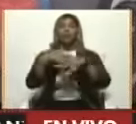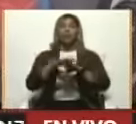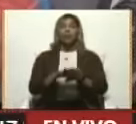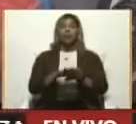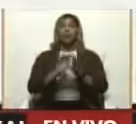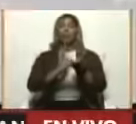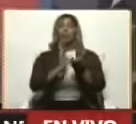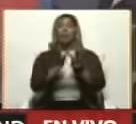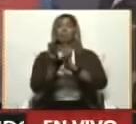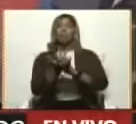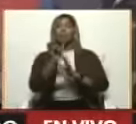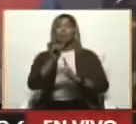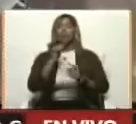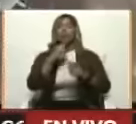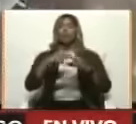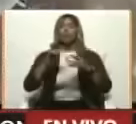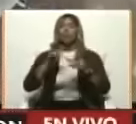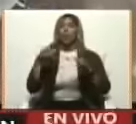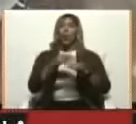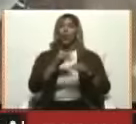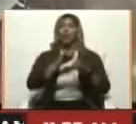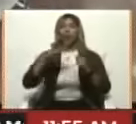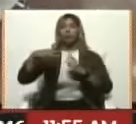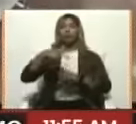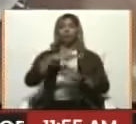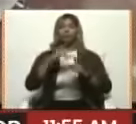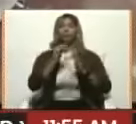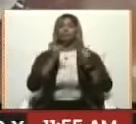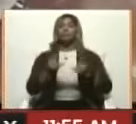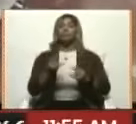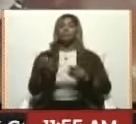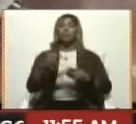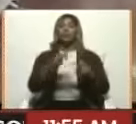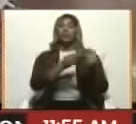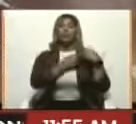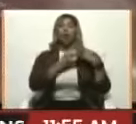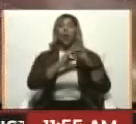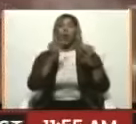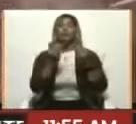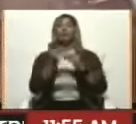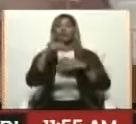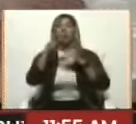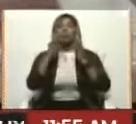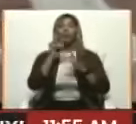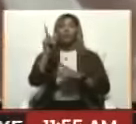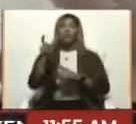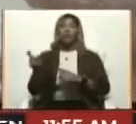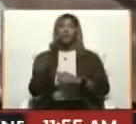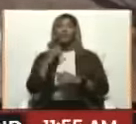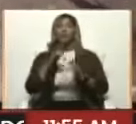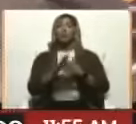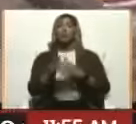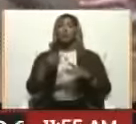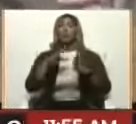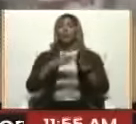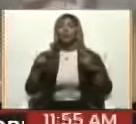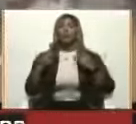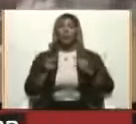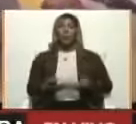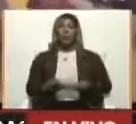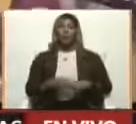del Ambiente y Delitos Ambientales. Adicionalmente, tiene a su cargo la Oficina de Atención a la Víctima en Materia de Derechos